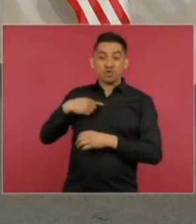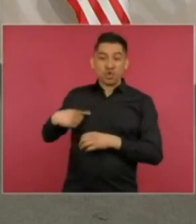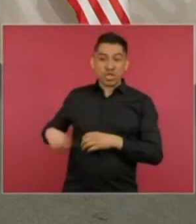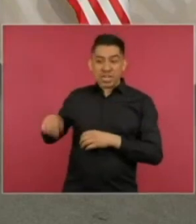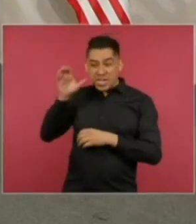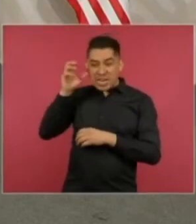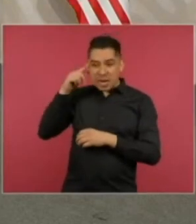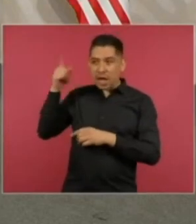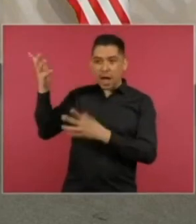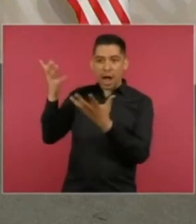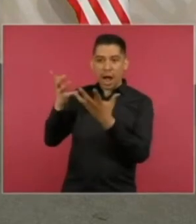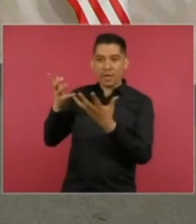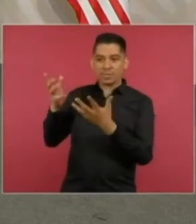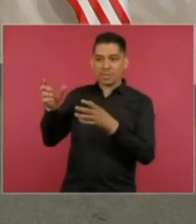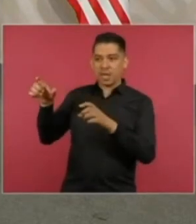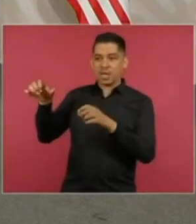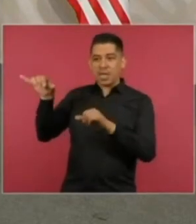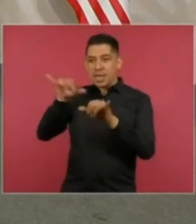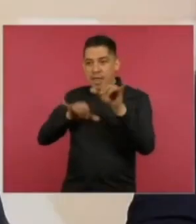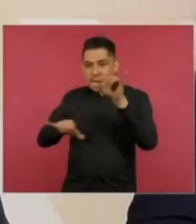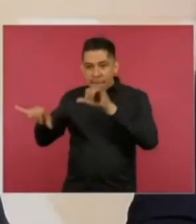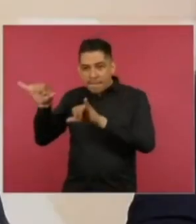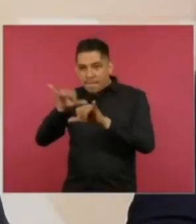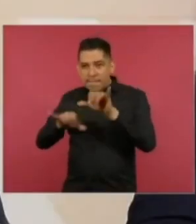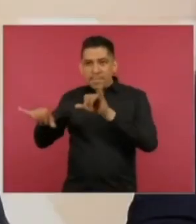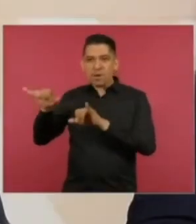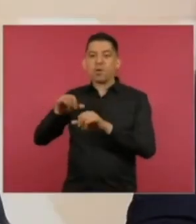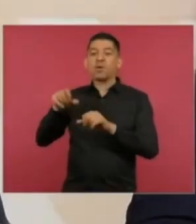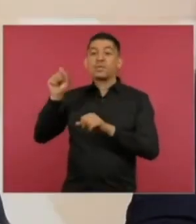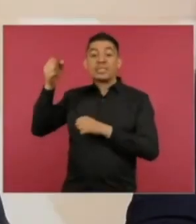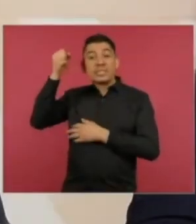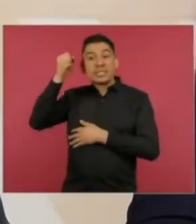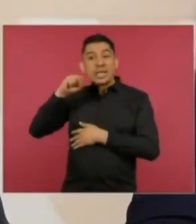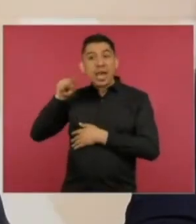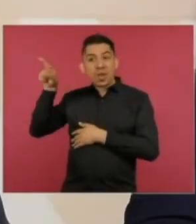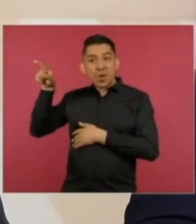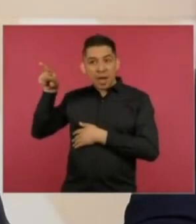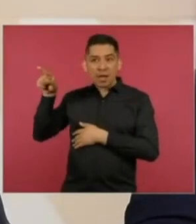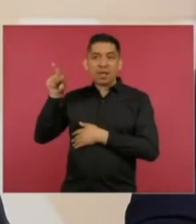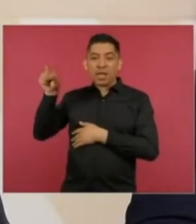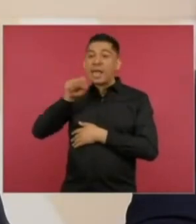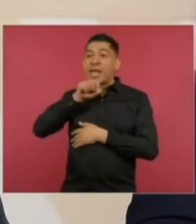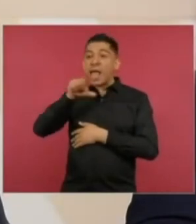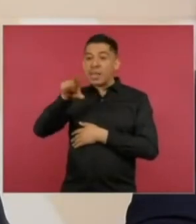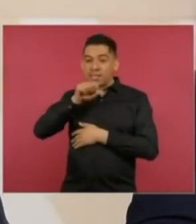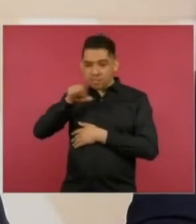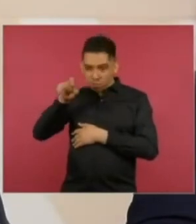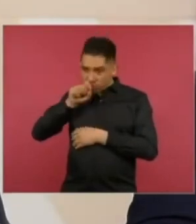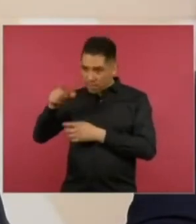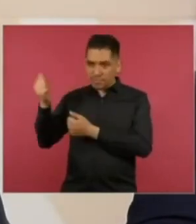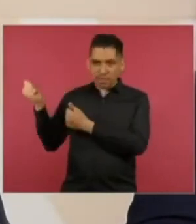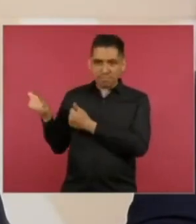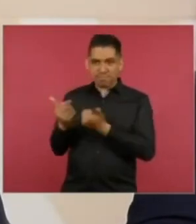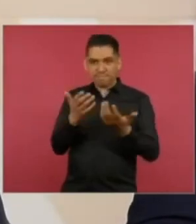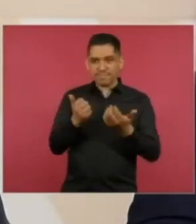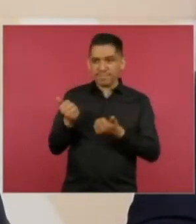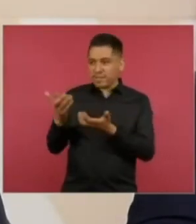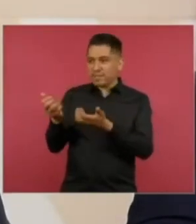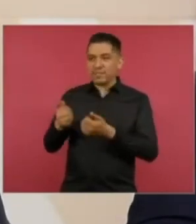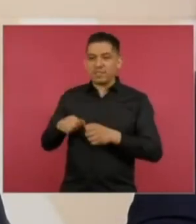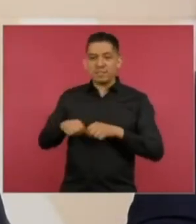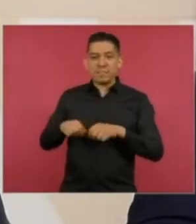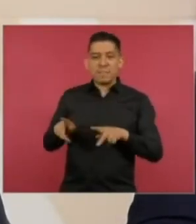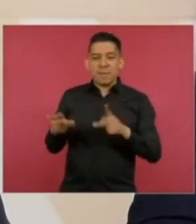luego los carteles de Sinaloa y Jalisco que están produciendo el fentanilo y lo están traficando. Esto llega a lo que cruza por